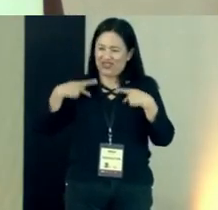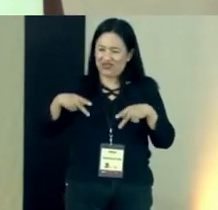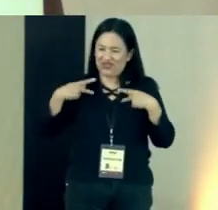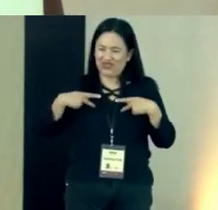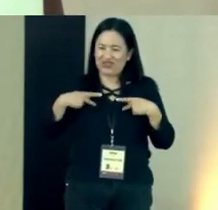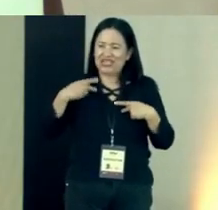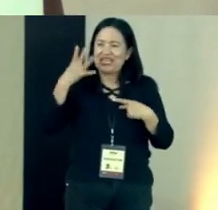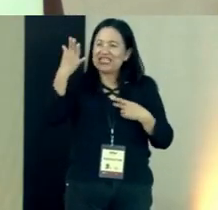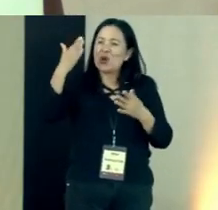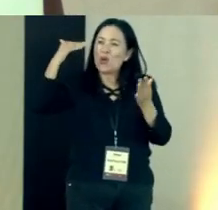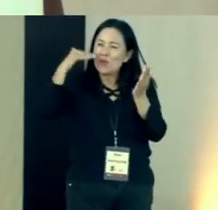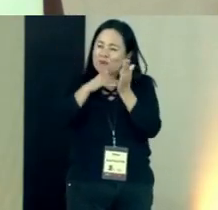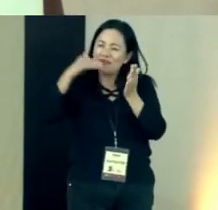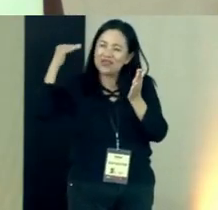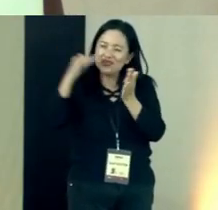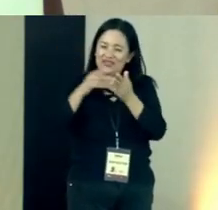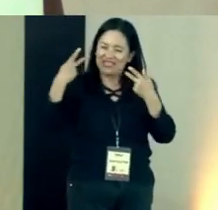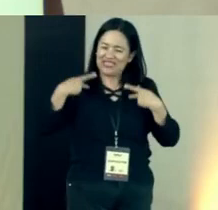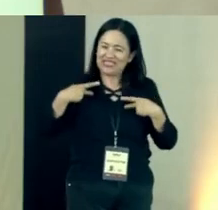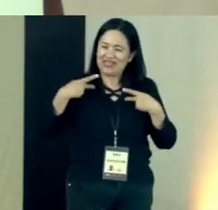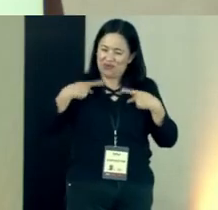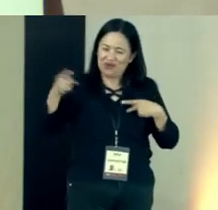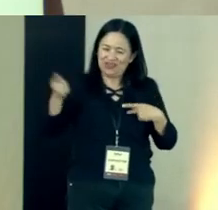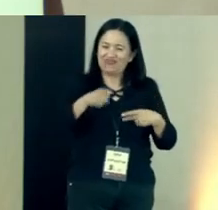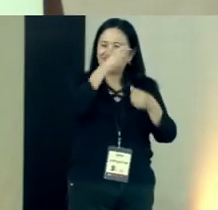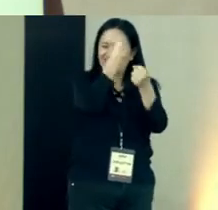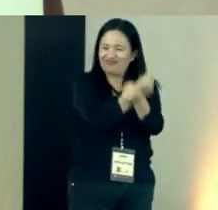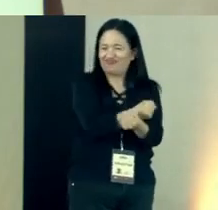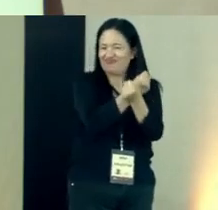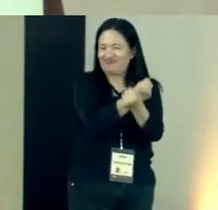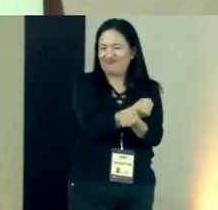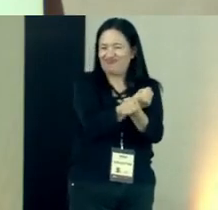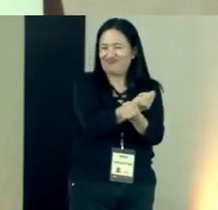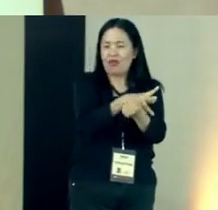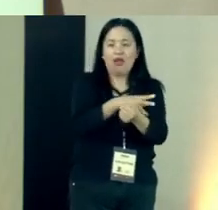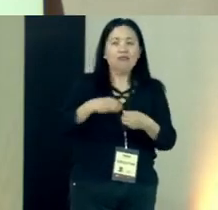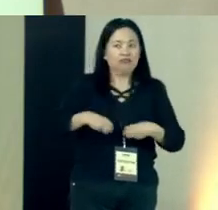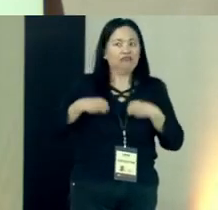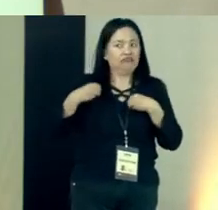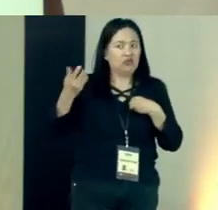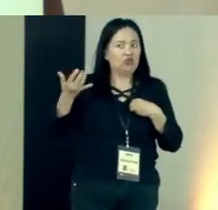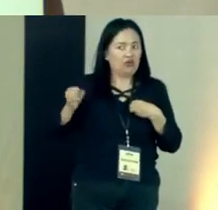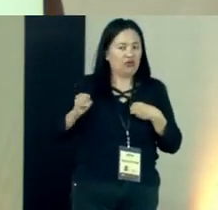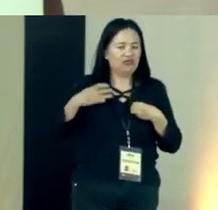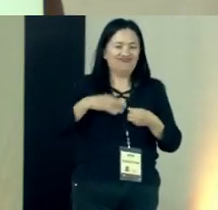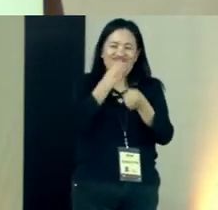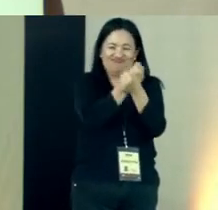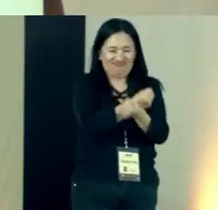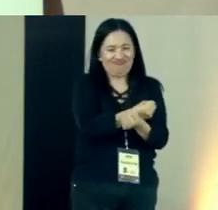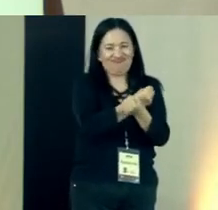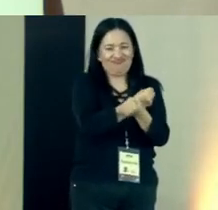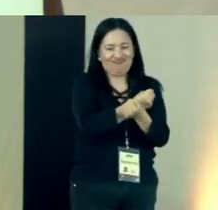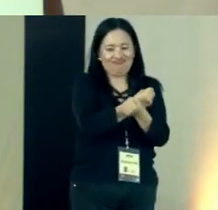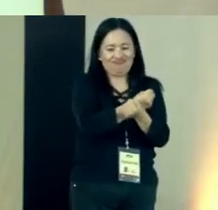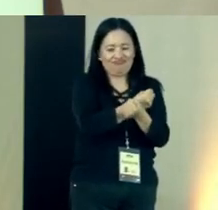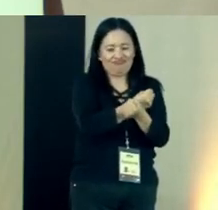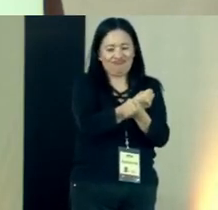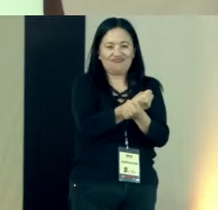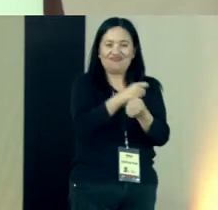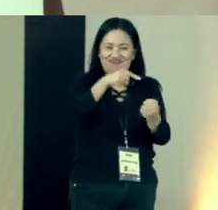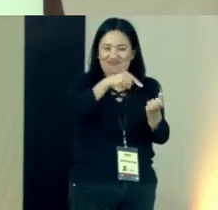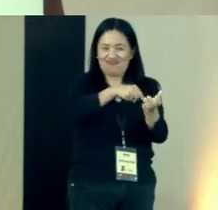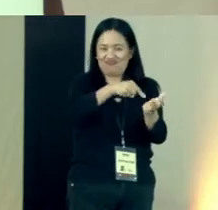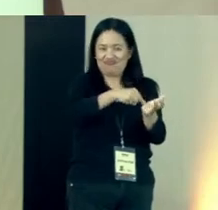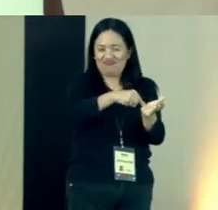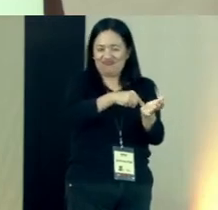trata. Entonces, era la realidad que vivió Machado de Assis. Estuvo marcada por